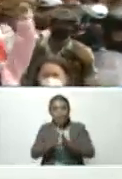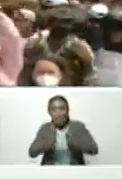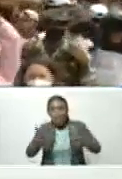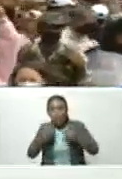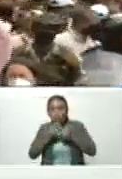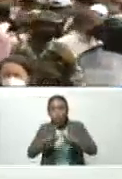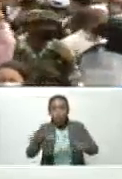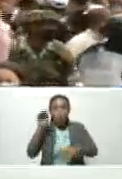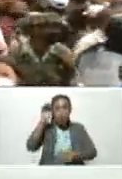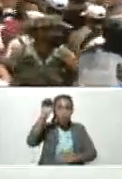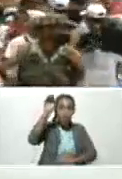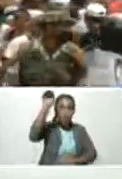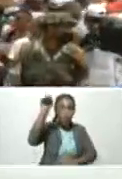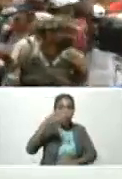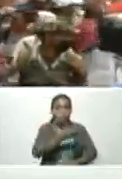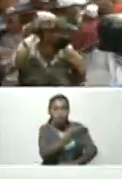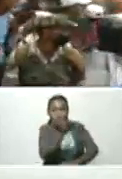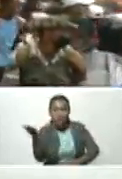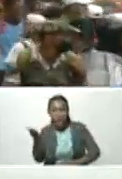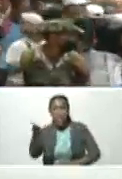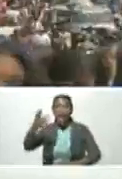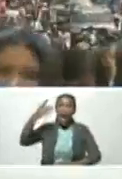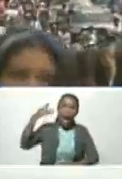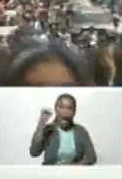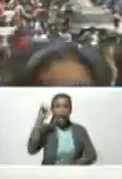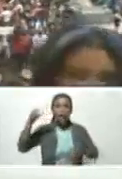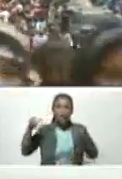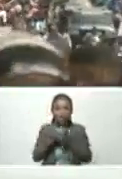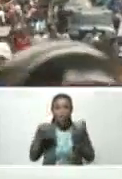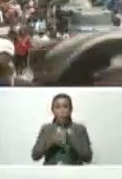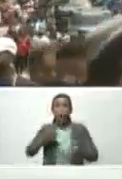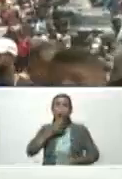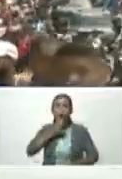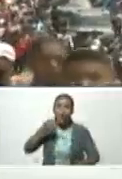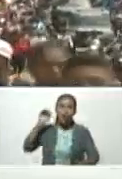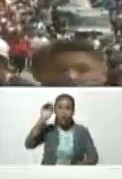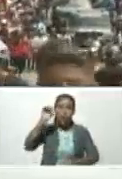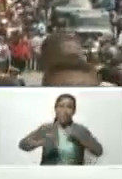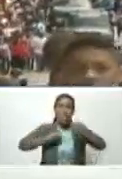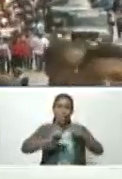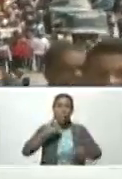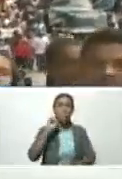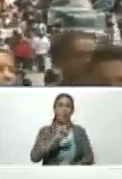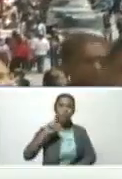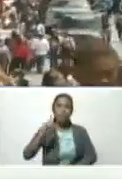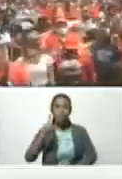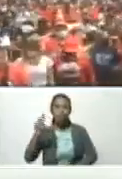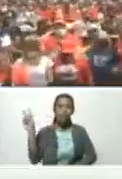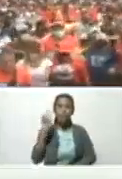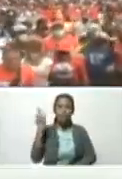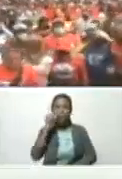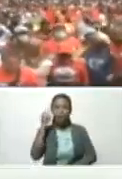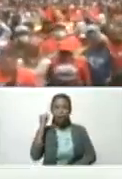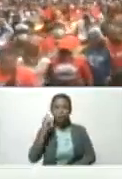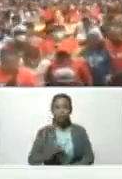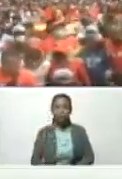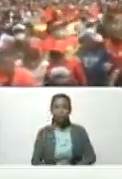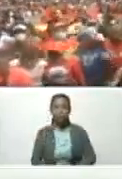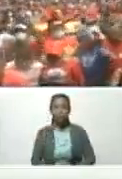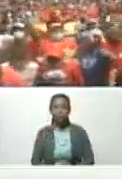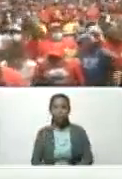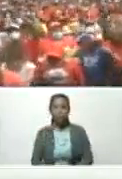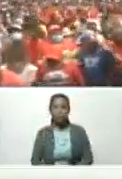hacia el futuro. Ustedes son la generación de oro del siglo XXI venezolano.